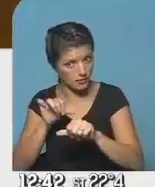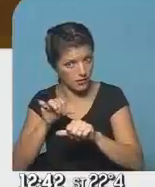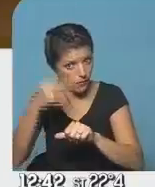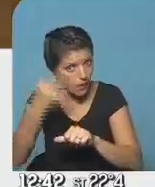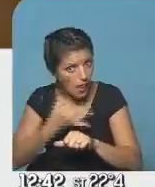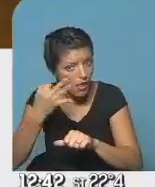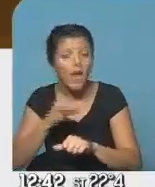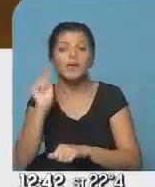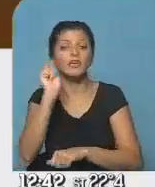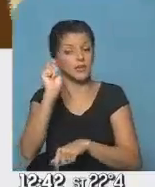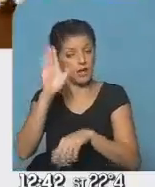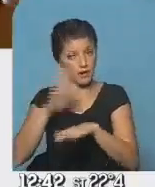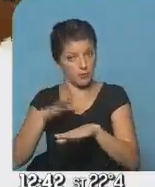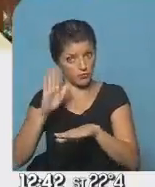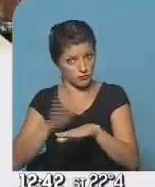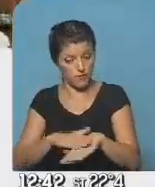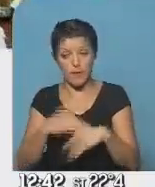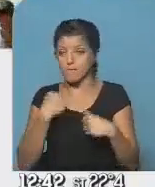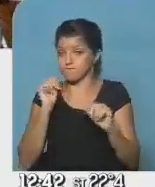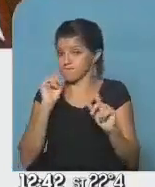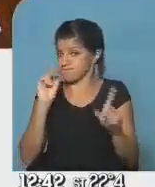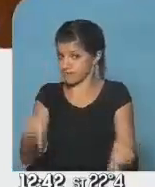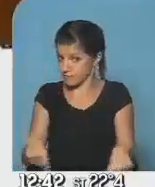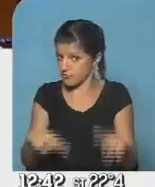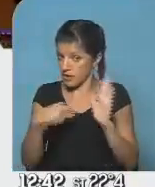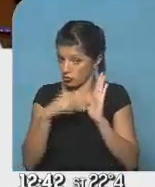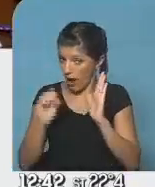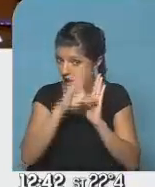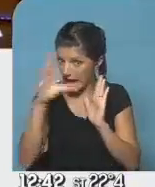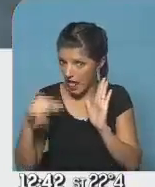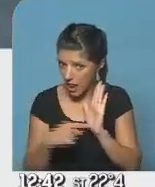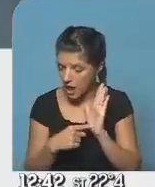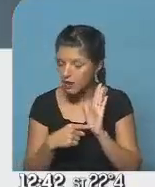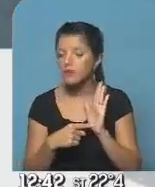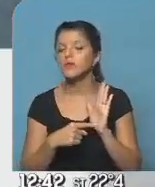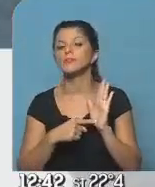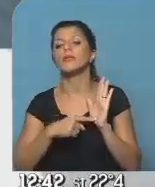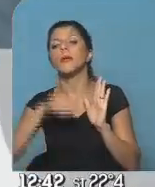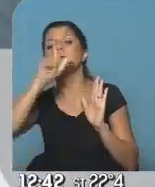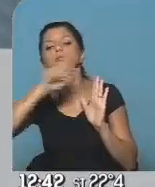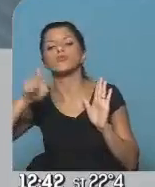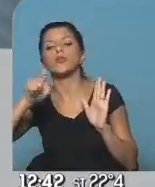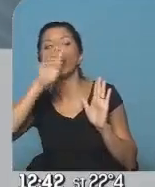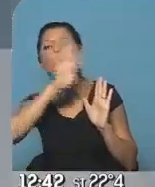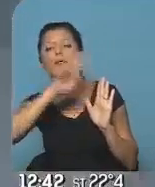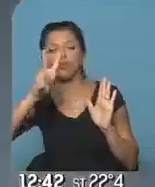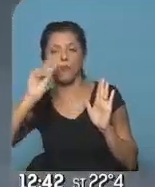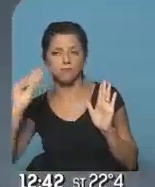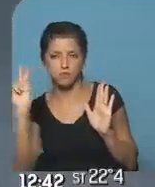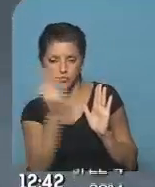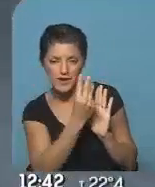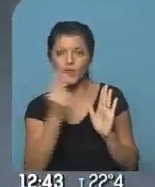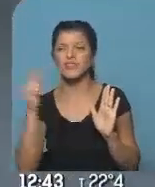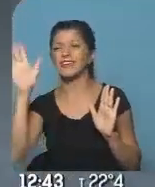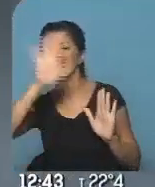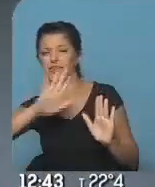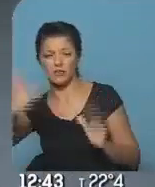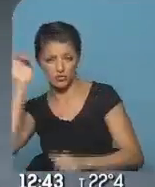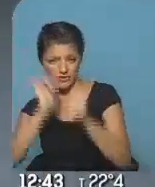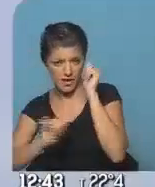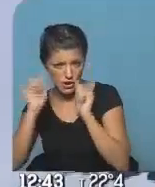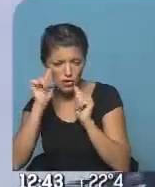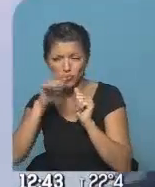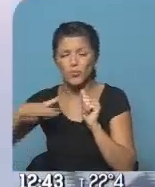lo condujo, si ocurrió, con 42 muertos y 500 heridos aproximadamente en una zona de vital